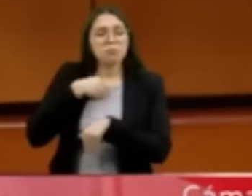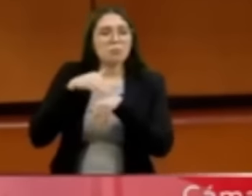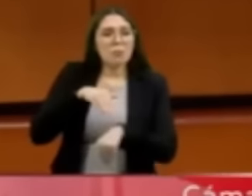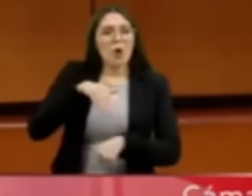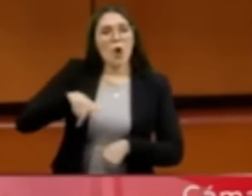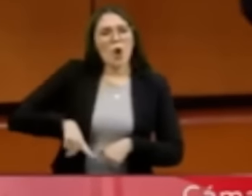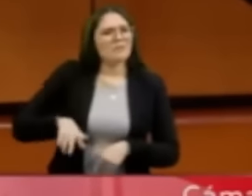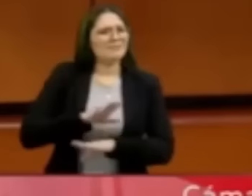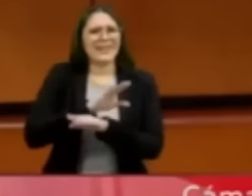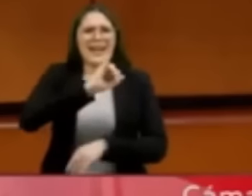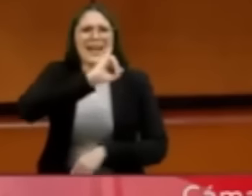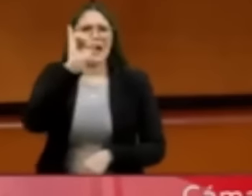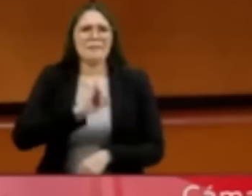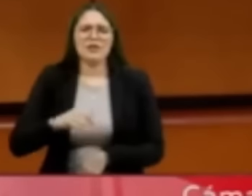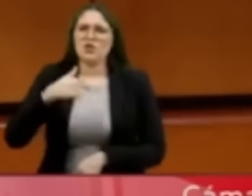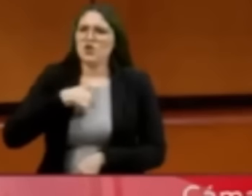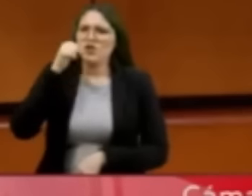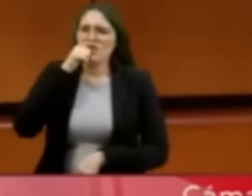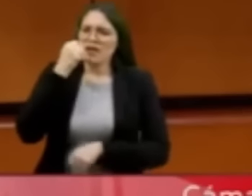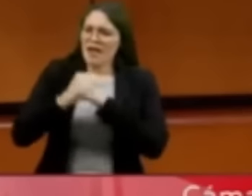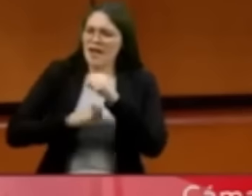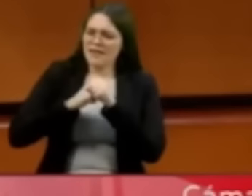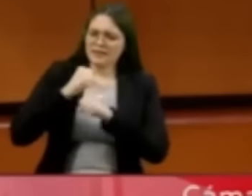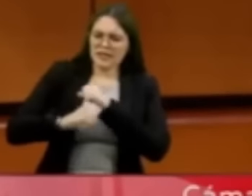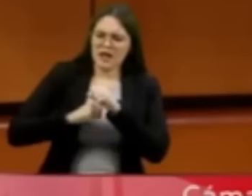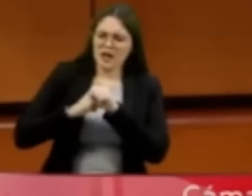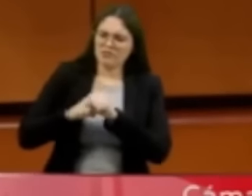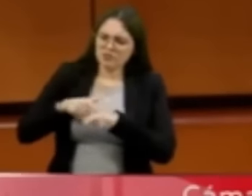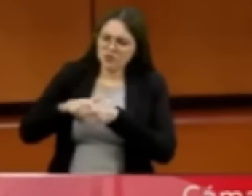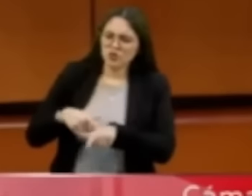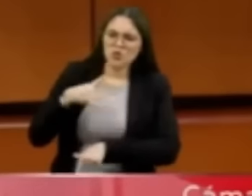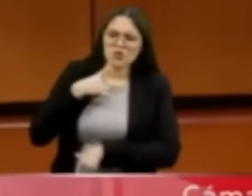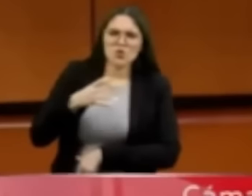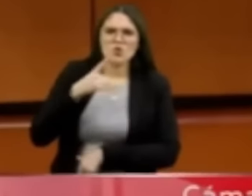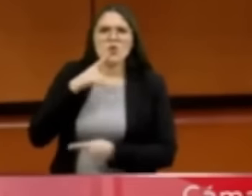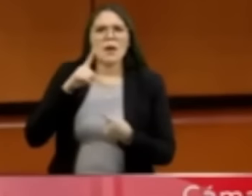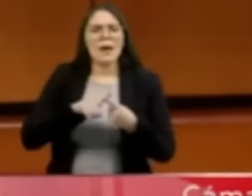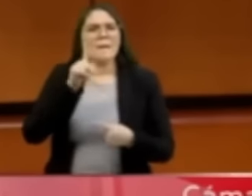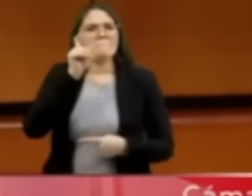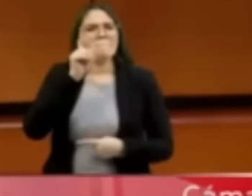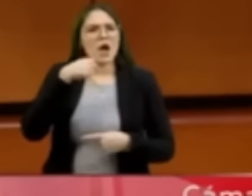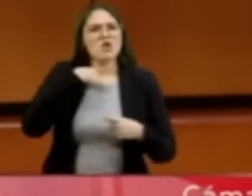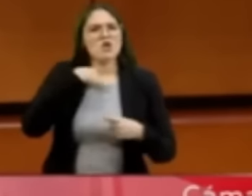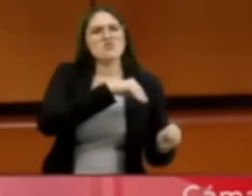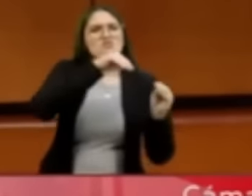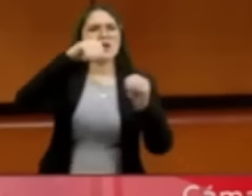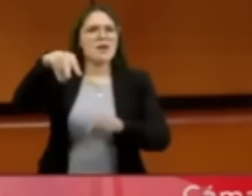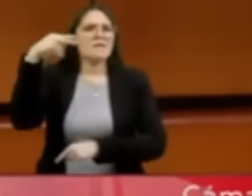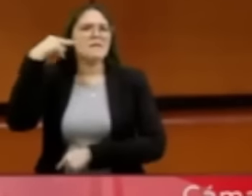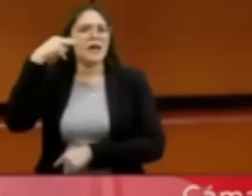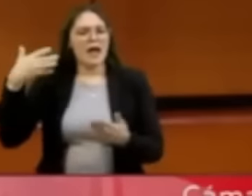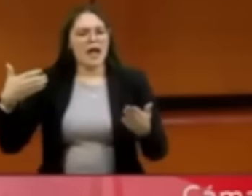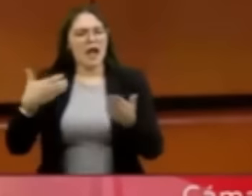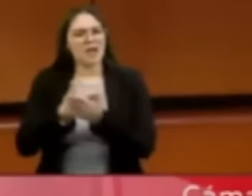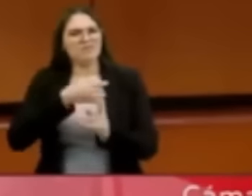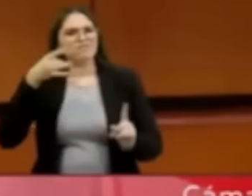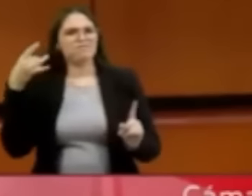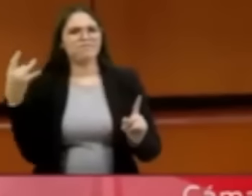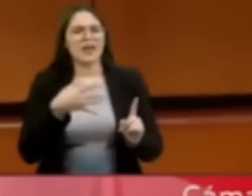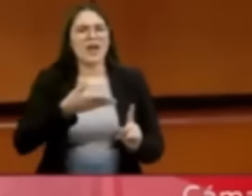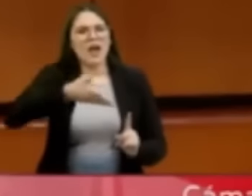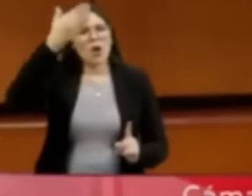la oposición durante muchos años. Llevé al PAN, al gobierno del estado de Veracruz, ganándole al gobierno más corrupto de la historia